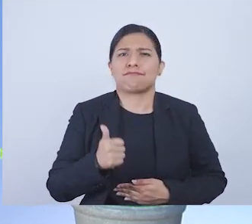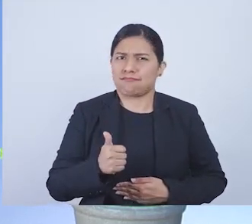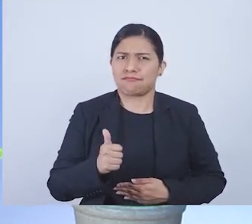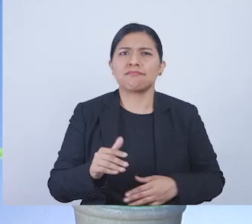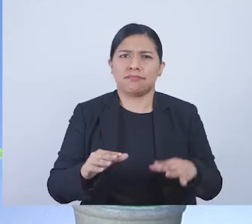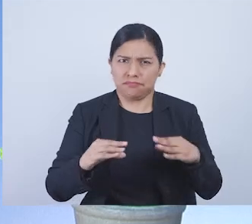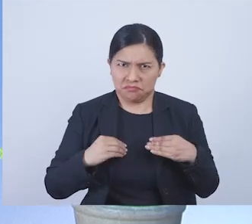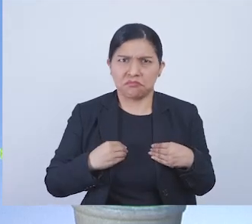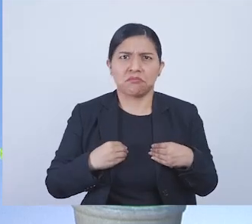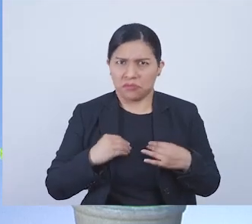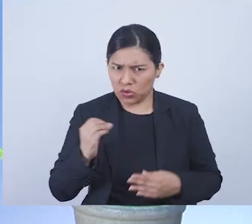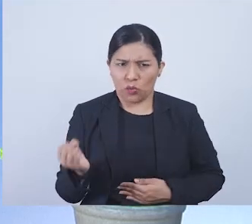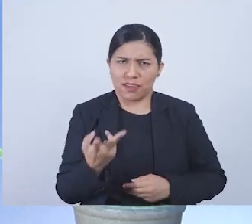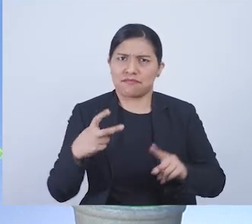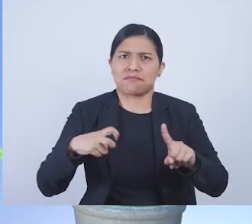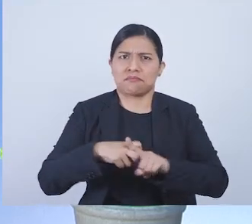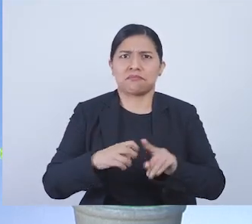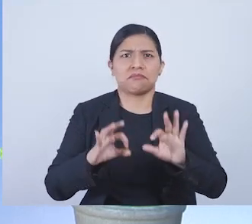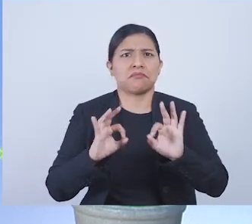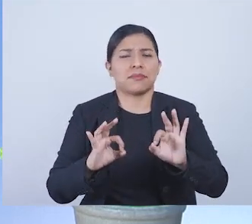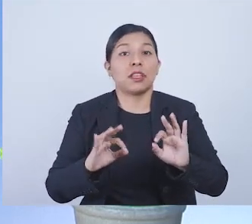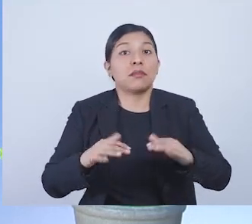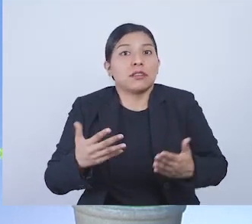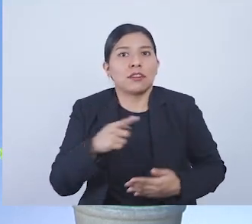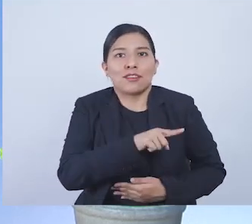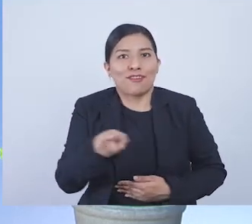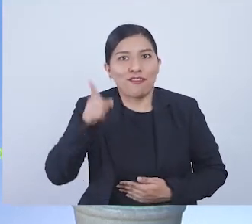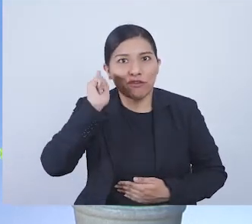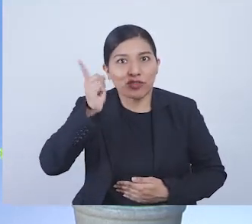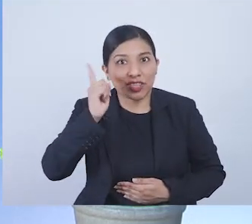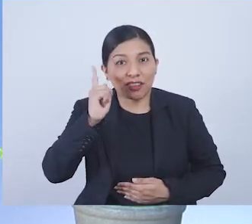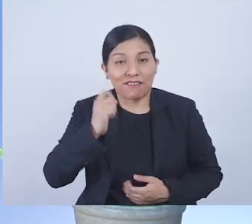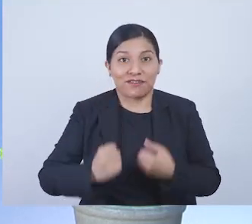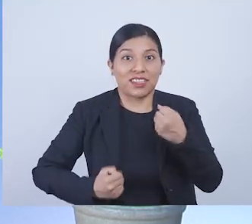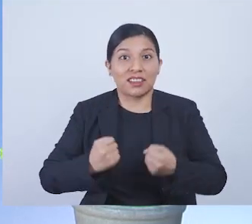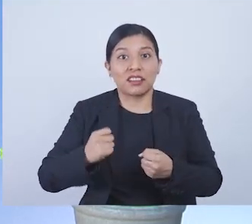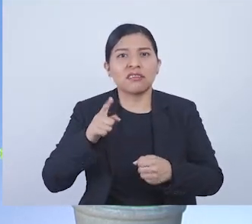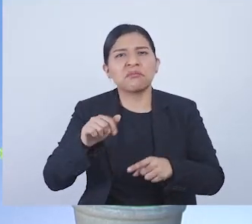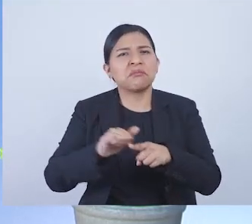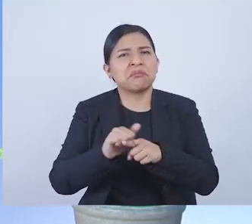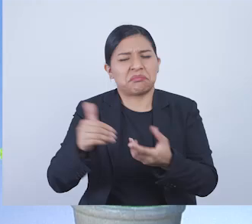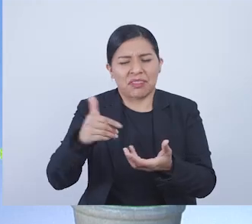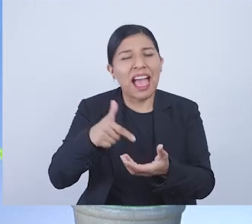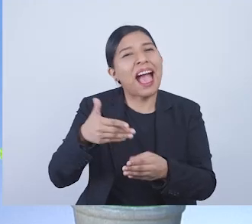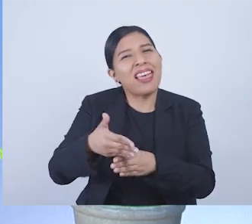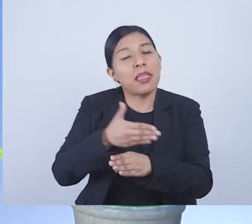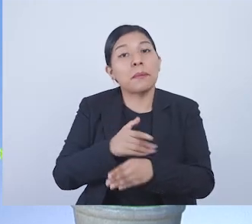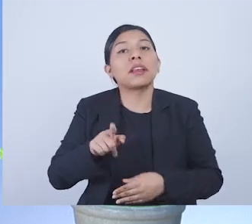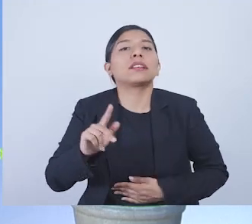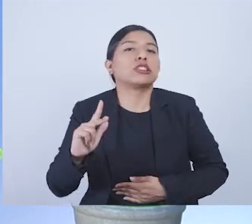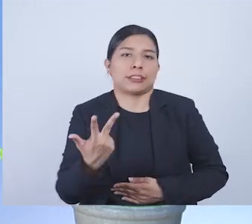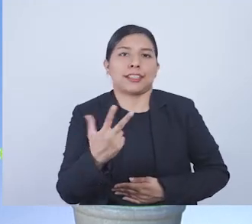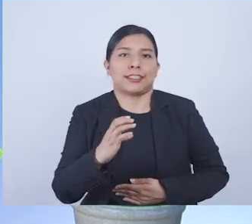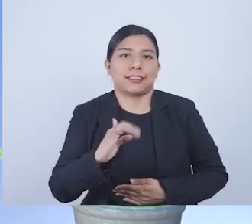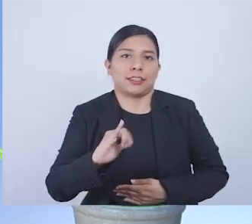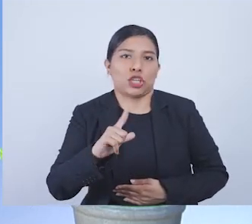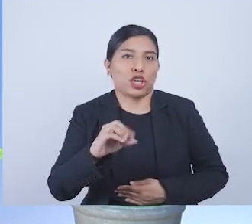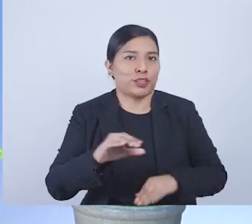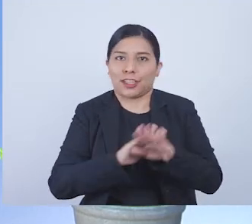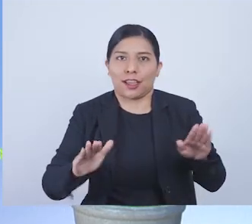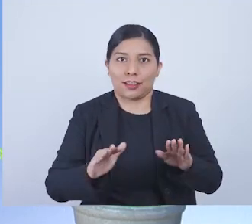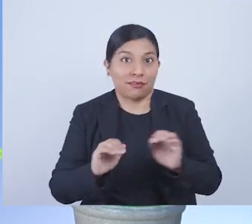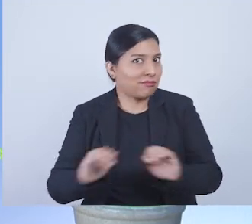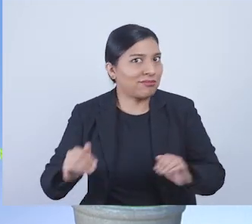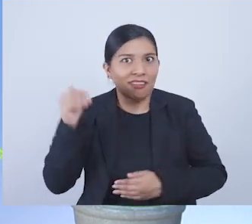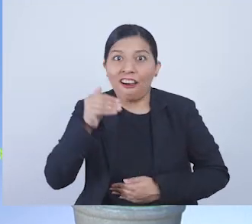tienen un gran reto, porque los maestros de educación física fueron formados para tercer ciclo y no para educación